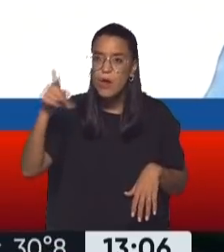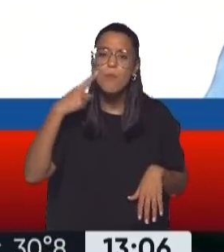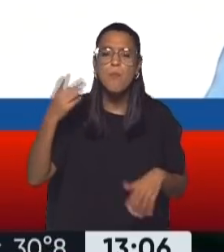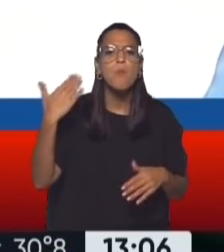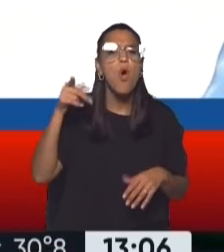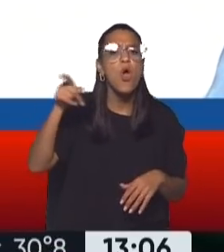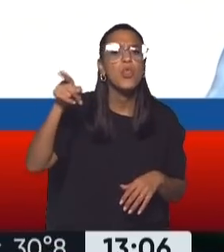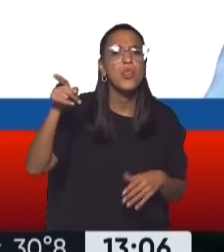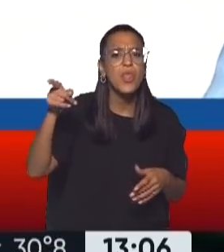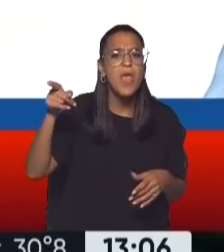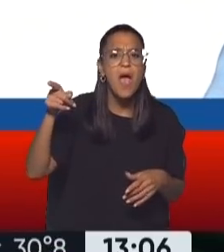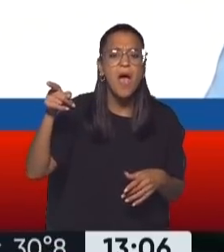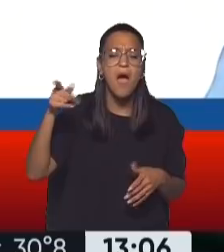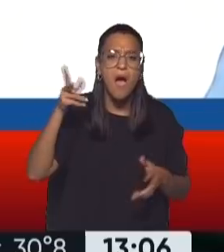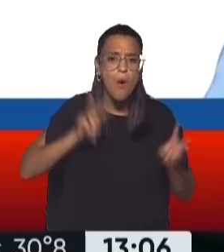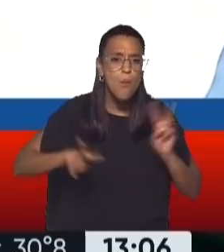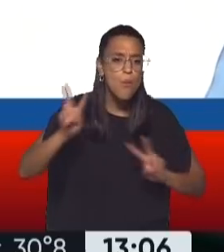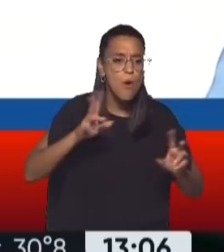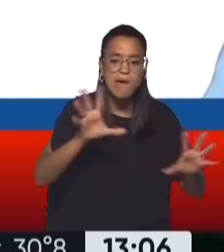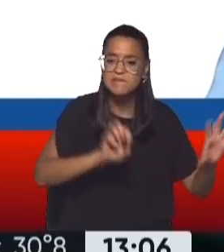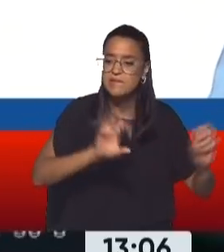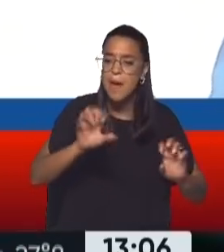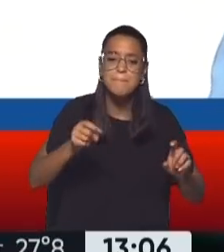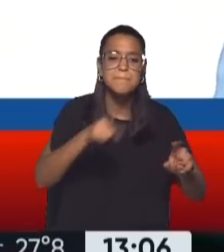que tenía de ir a buscar voluntades.